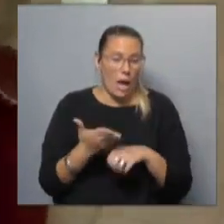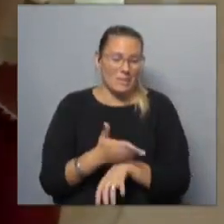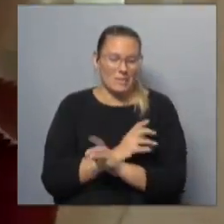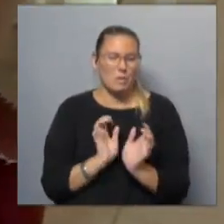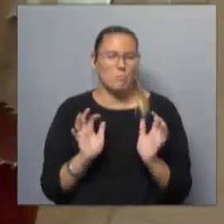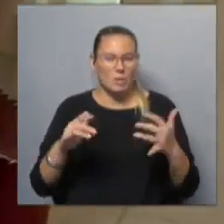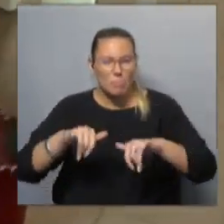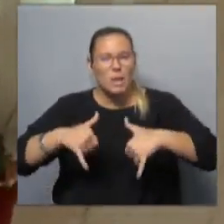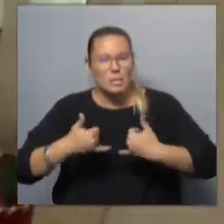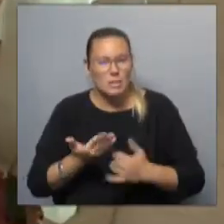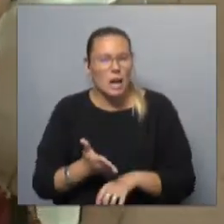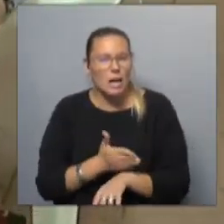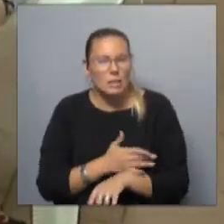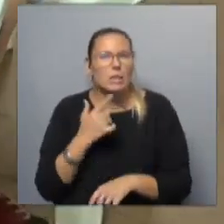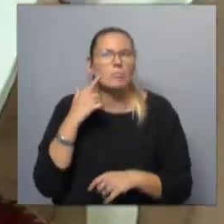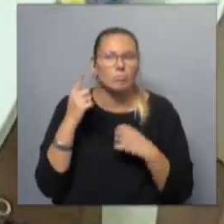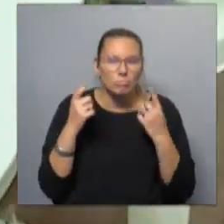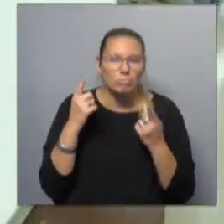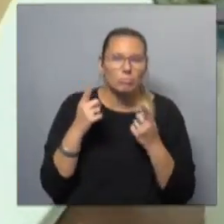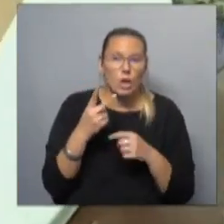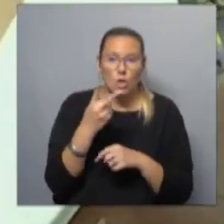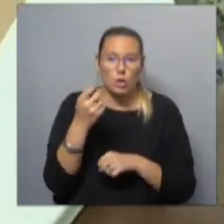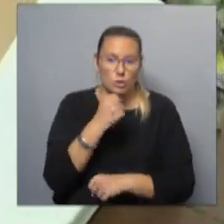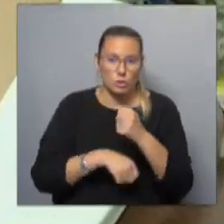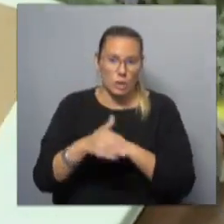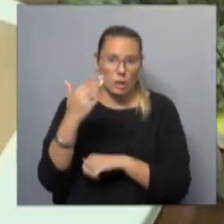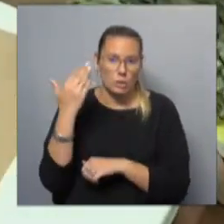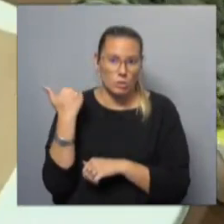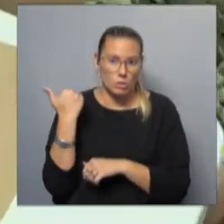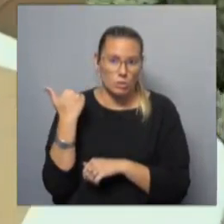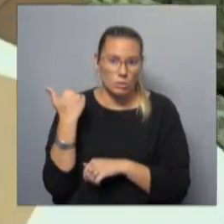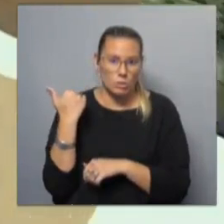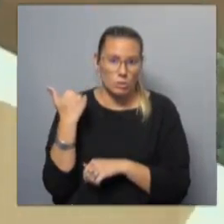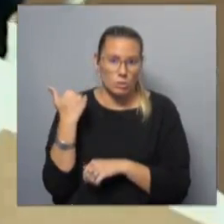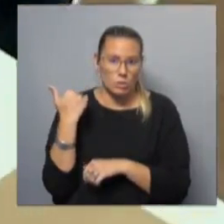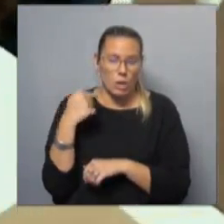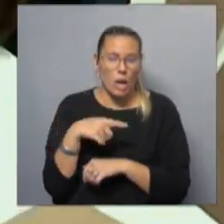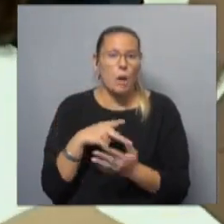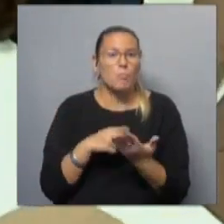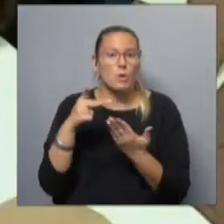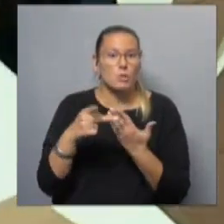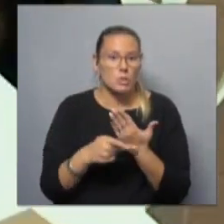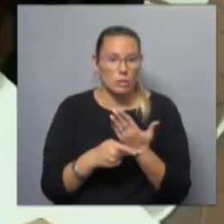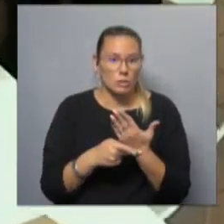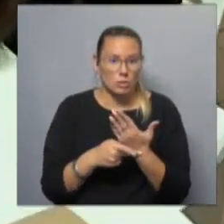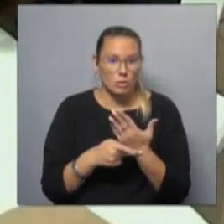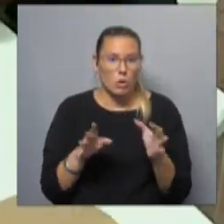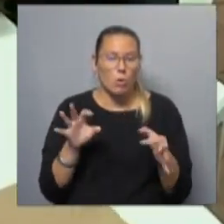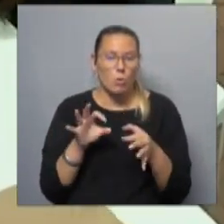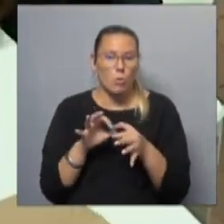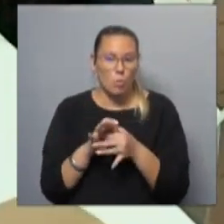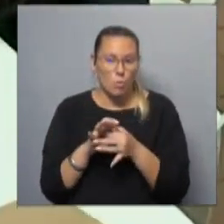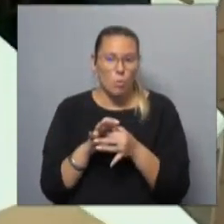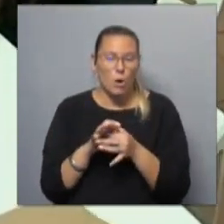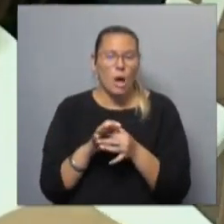pandemia ya habíamos tenido hace 2 años este proyecto que va de la mano con